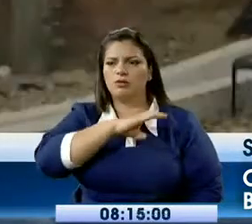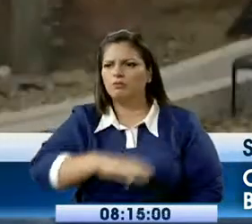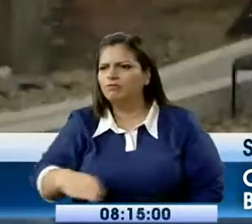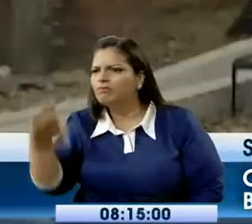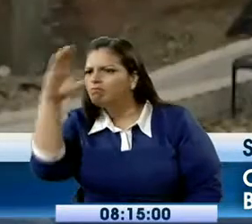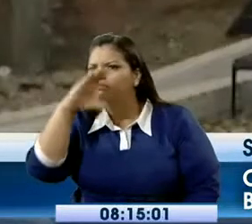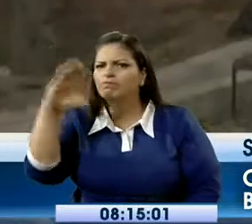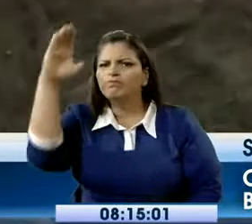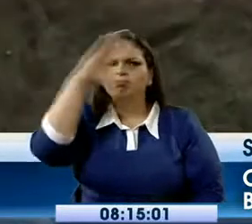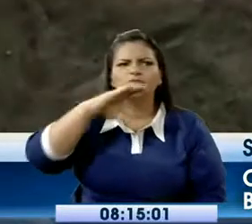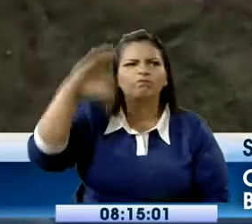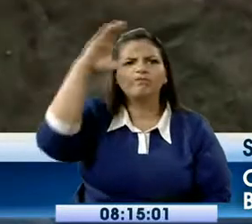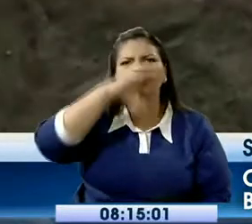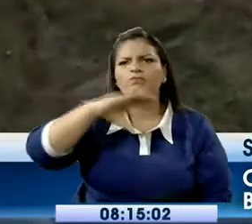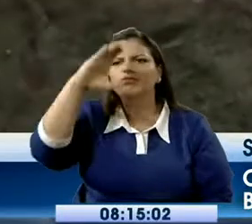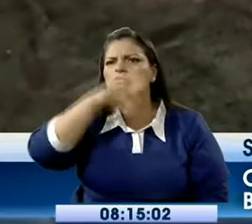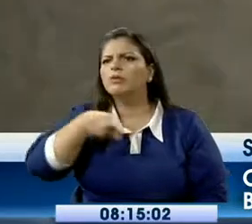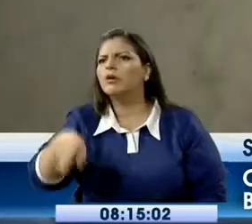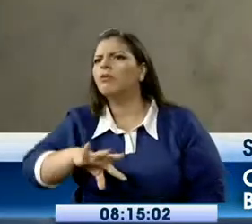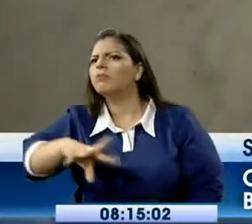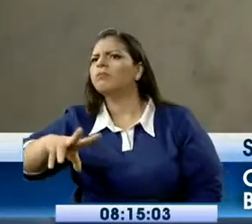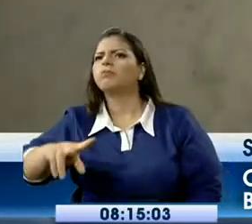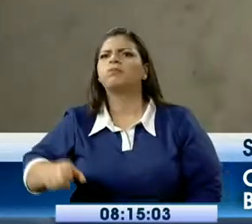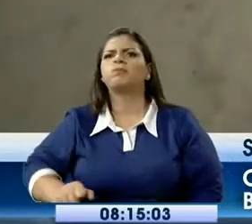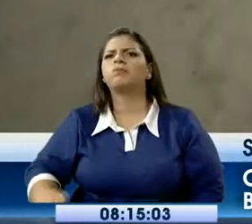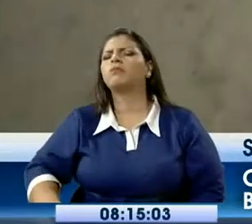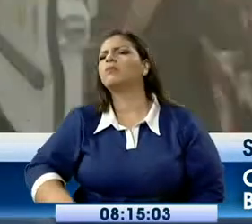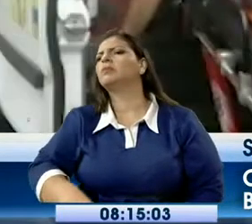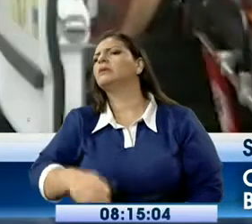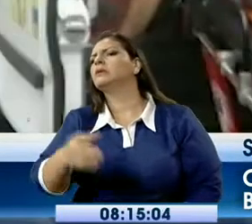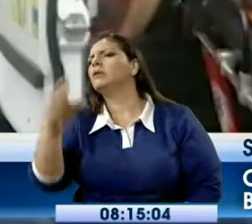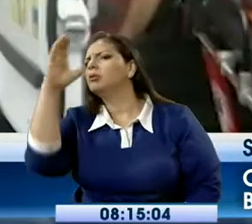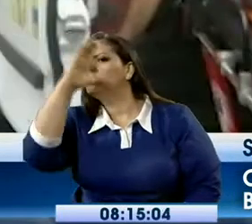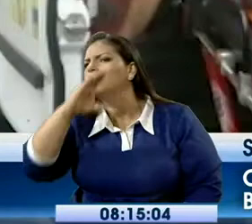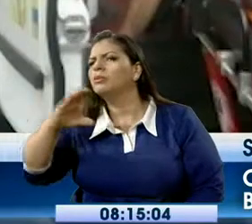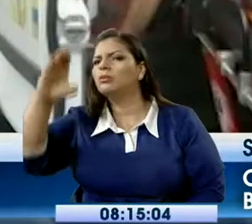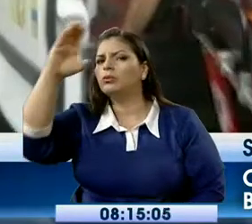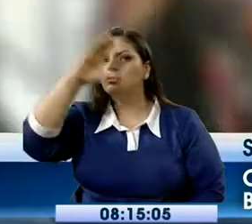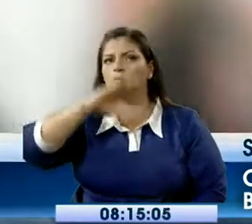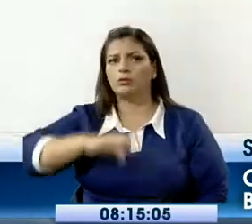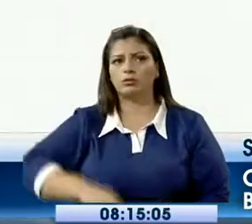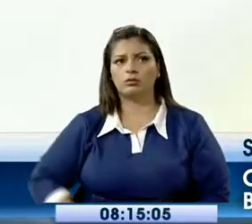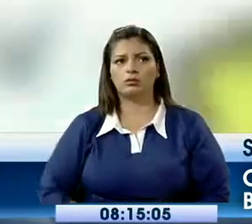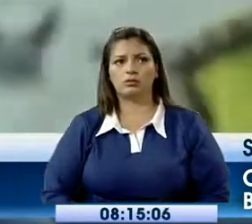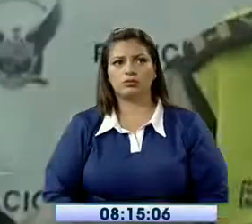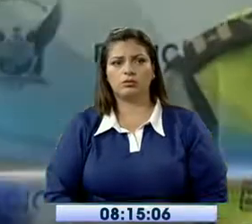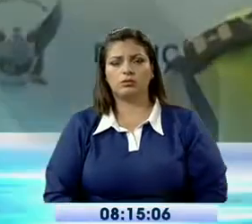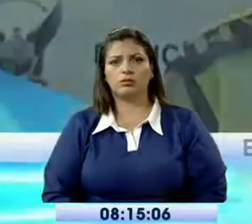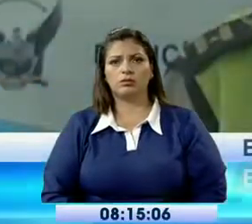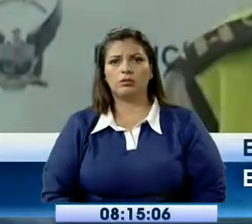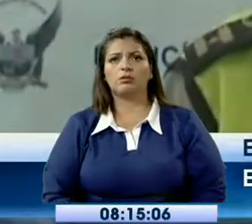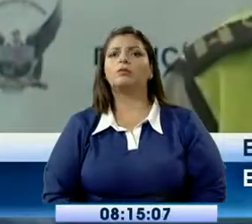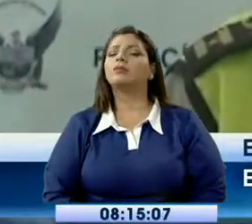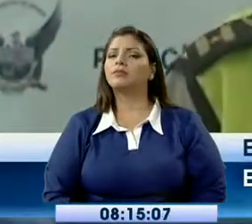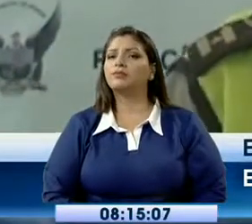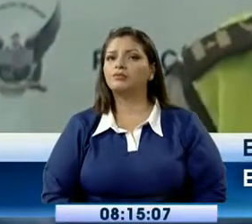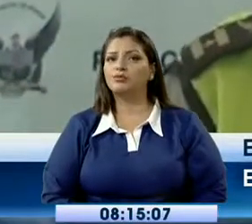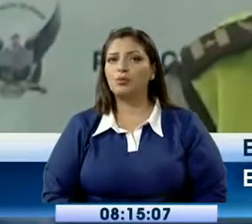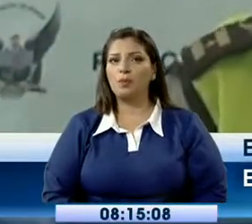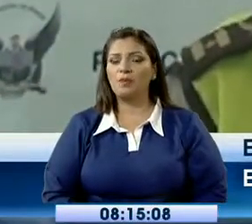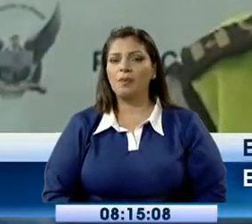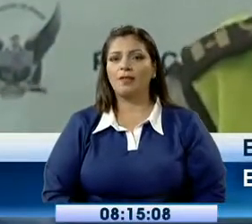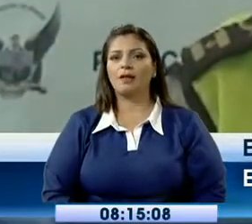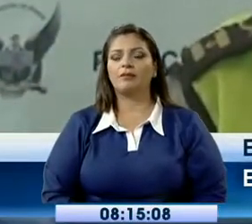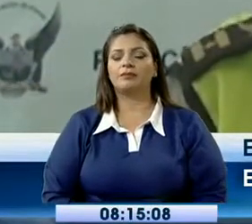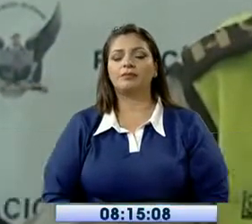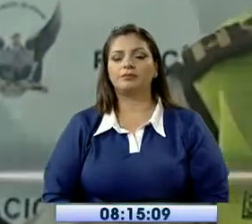Ventura, donde ocurrió el hecho, detuvieron al presunto implicado en el intento de asesinato. En el cuello, que trató de realizar, se trató de realizar